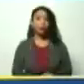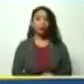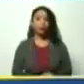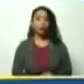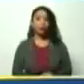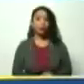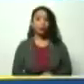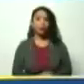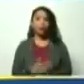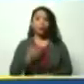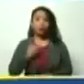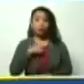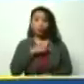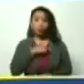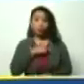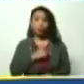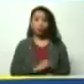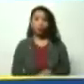si nosotros